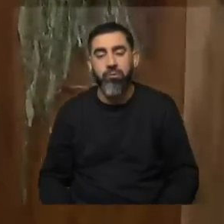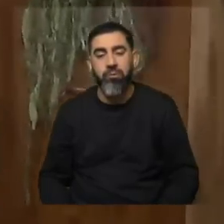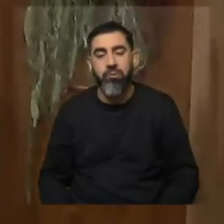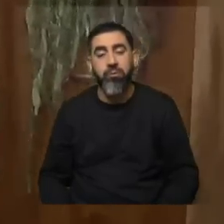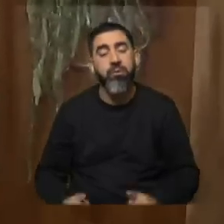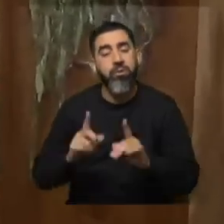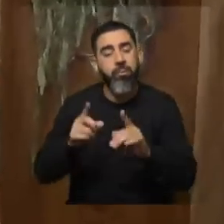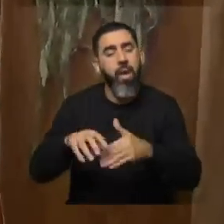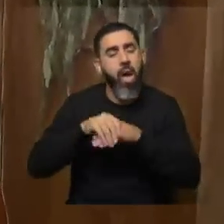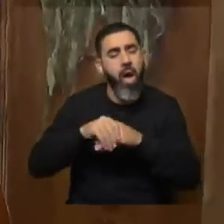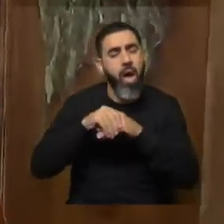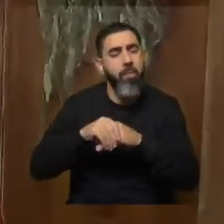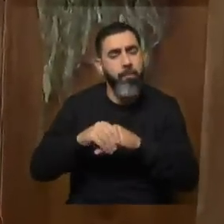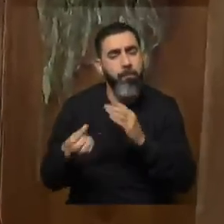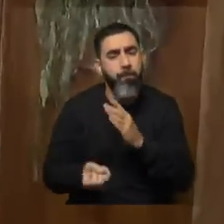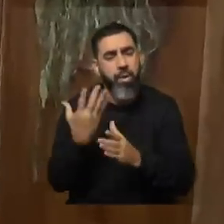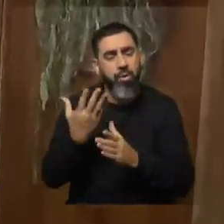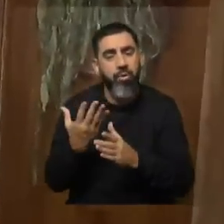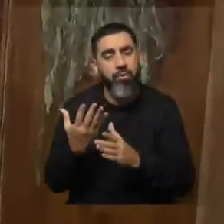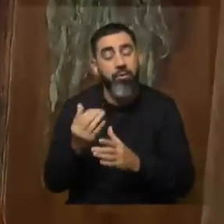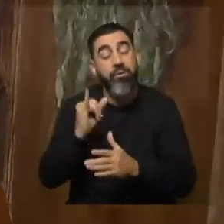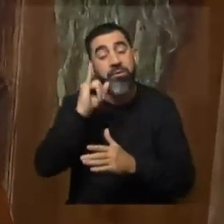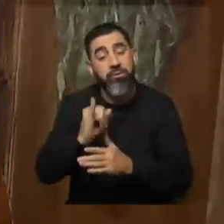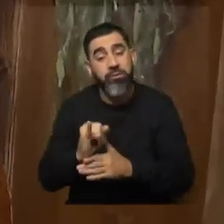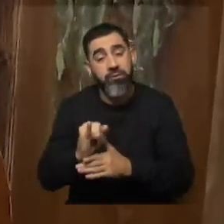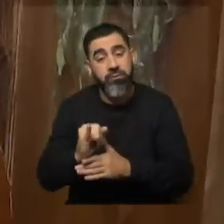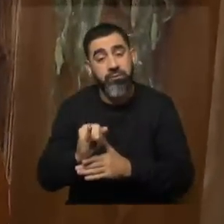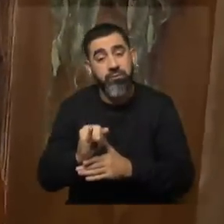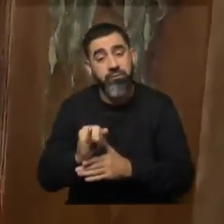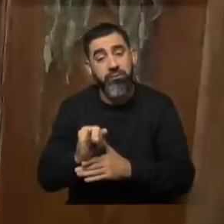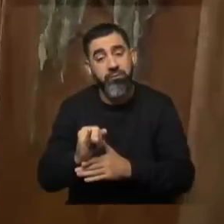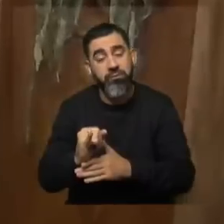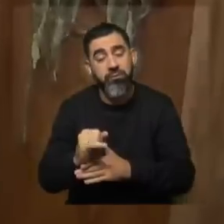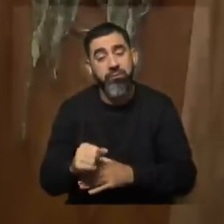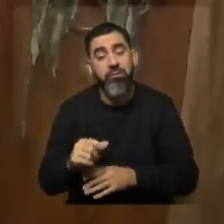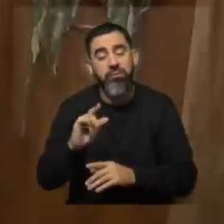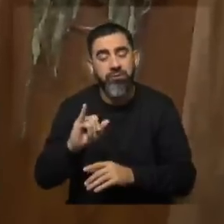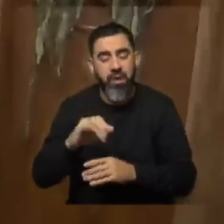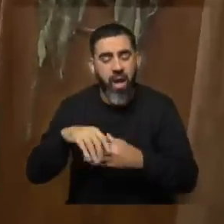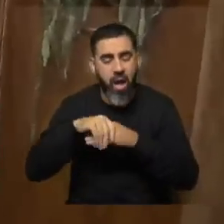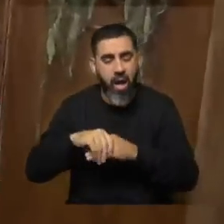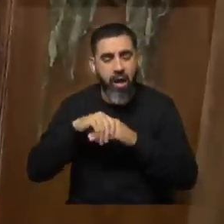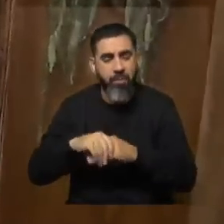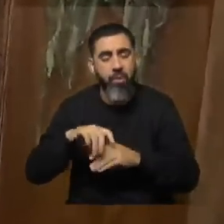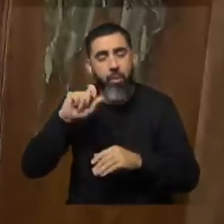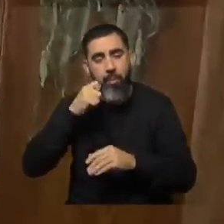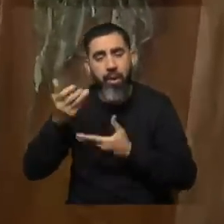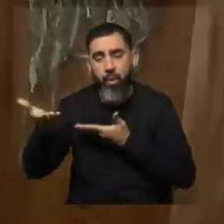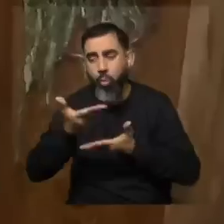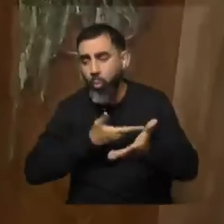usted también y su amigos Pues sí yo he hecho muchos amigos me gusta